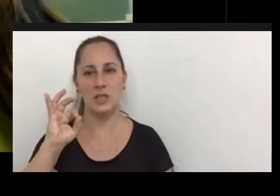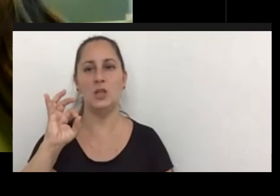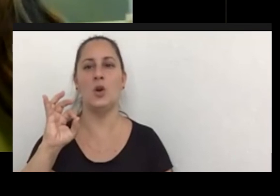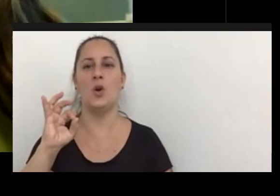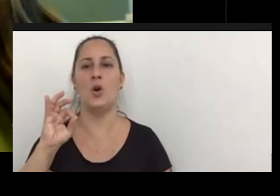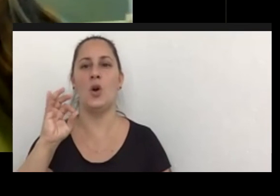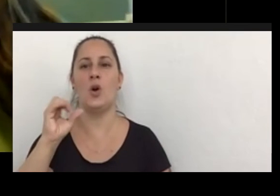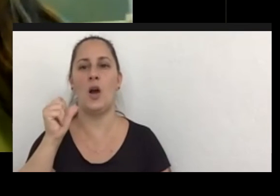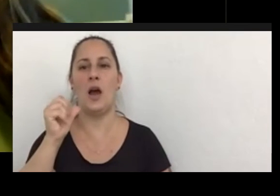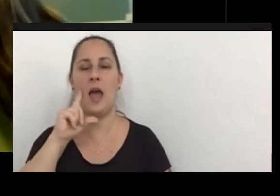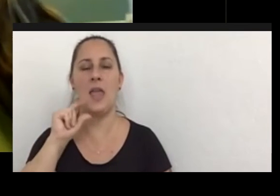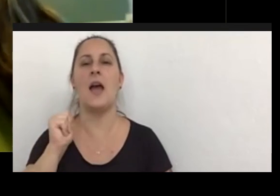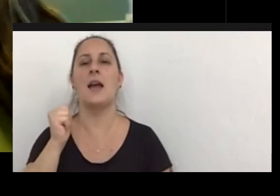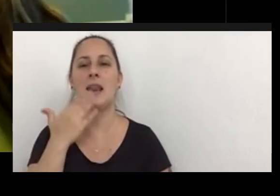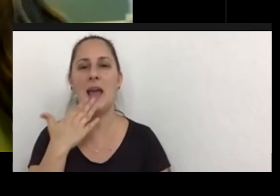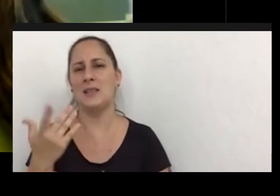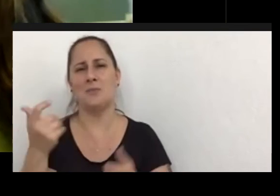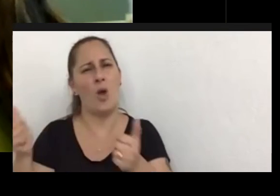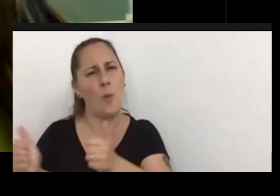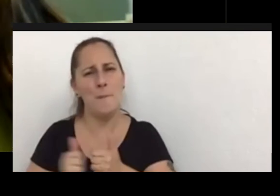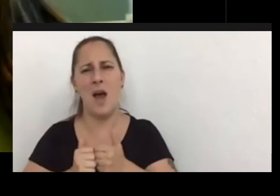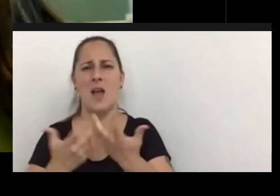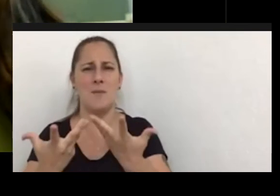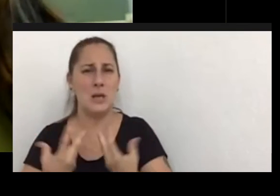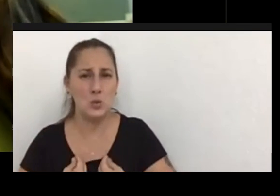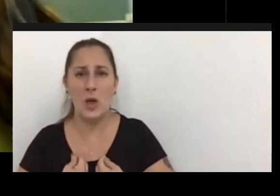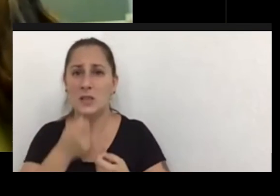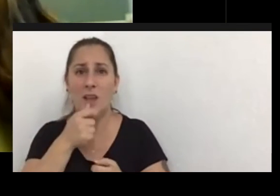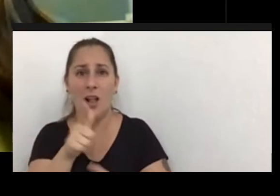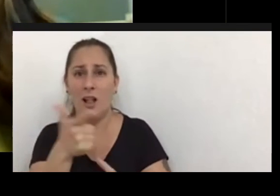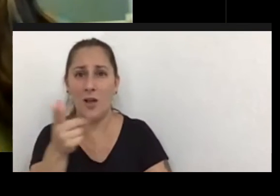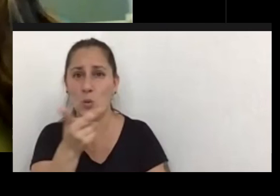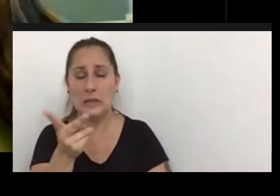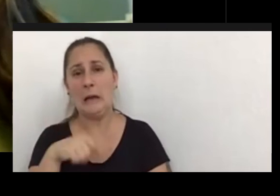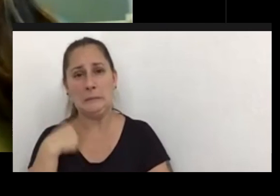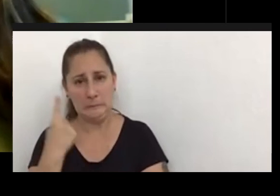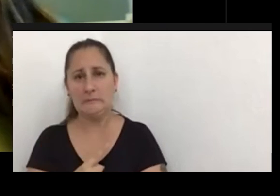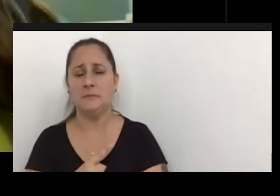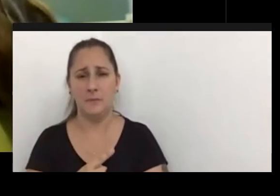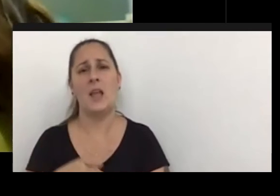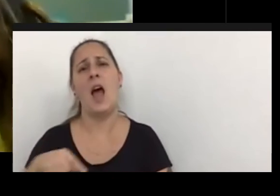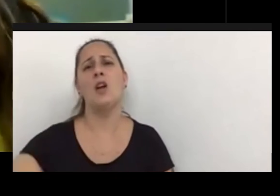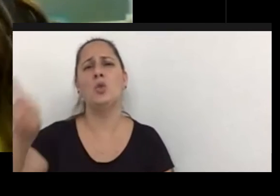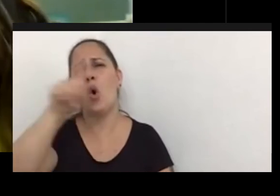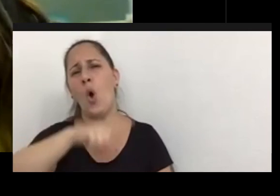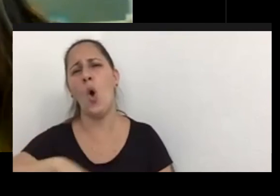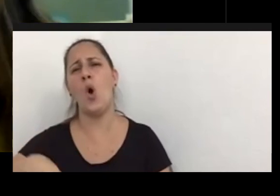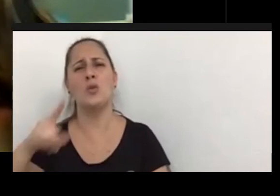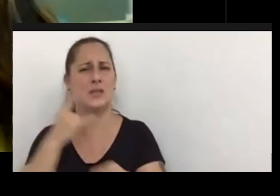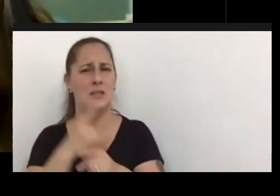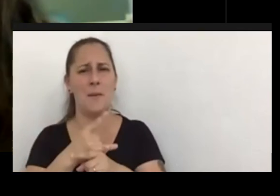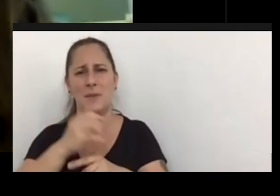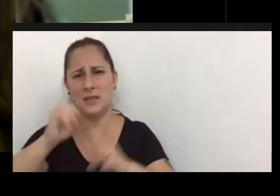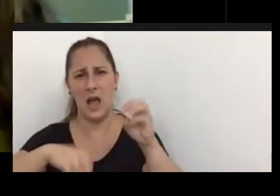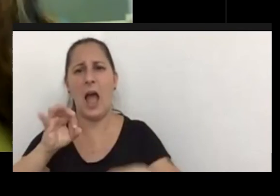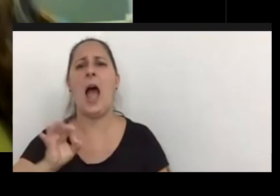y me ayudan, y sin ellas sería también imposible. Y a todos ustedes por habernos acompañado. El año que viene, si Dios quiere, vamos a